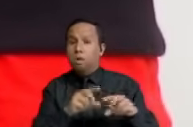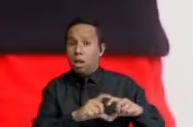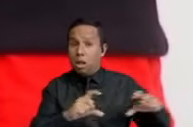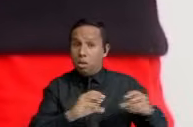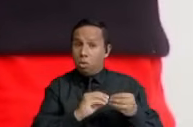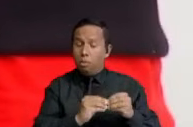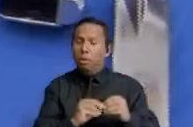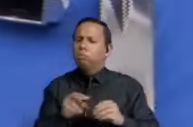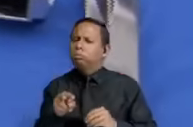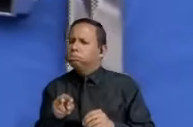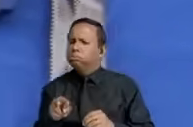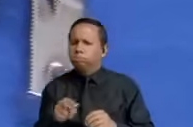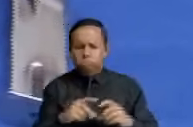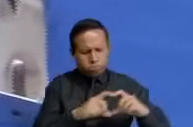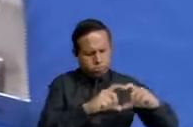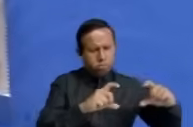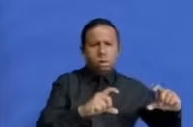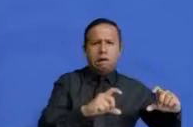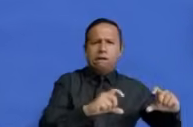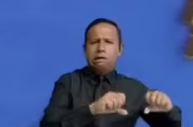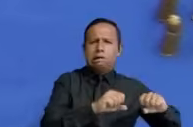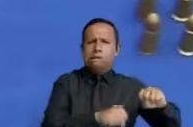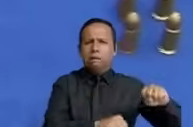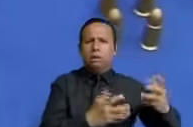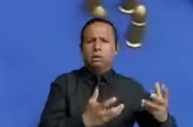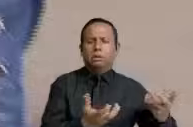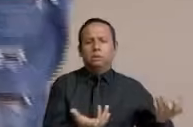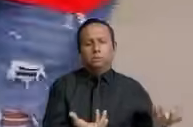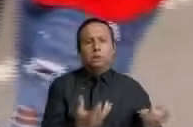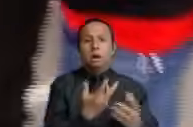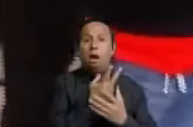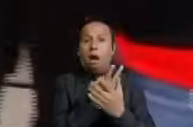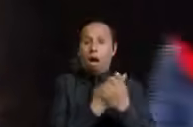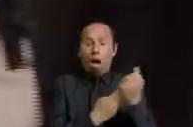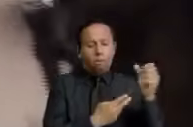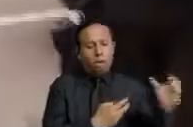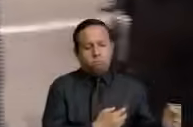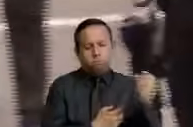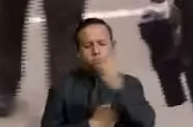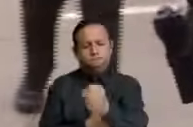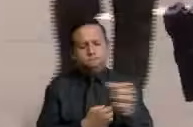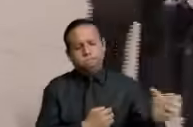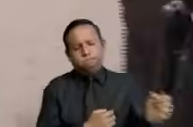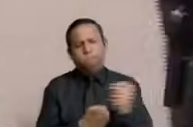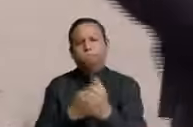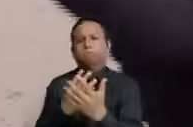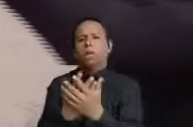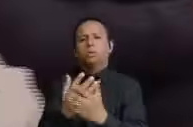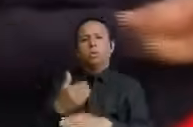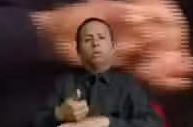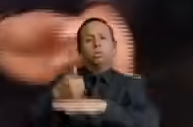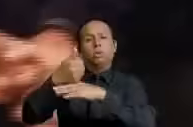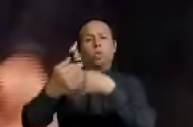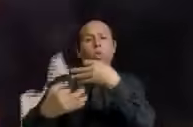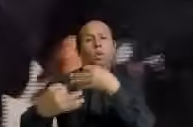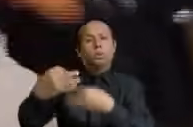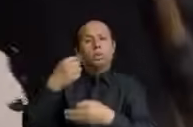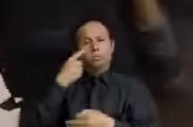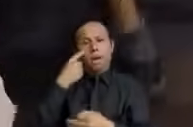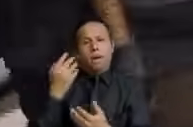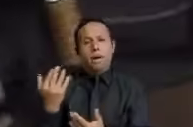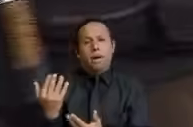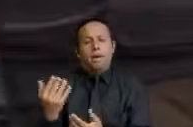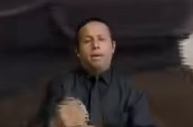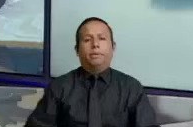pero circulaban sin placas visibles la escondían ambos fueron puestos a órdenes de las autoridades competentes informó